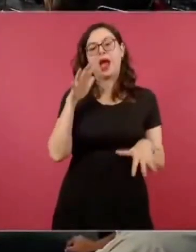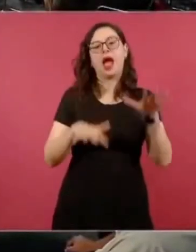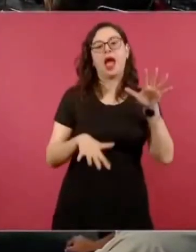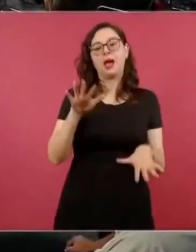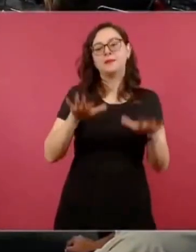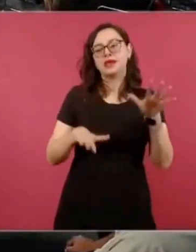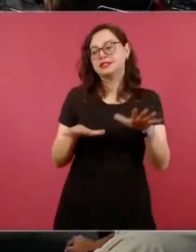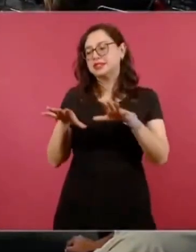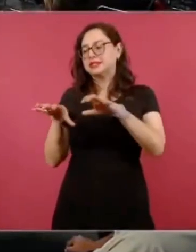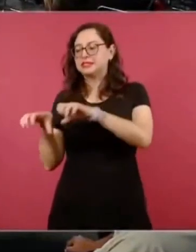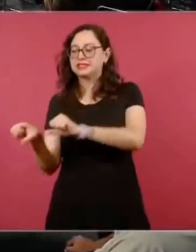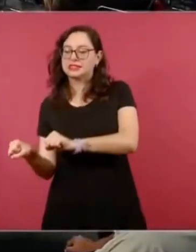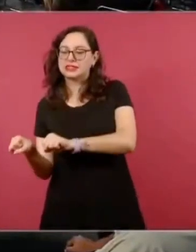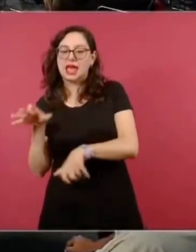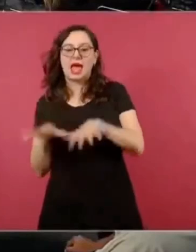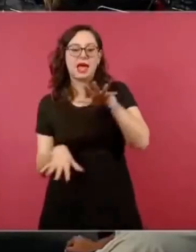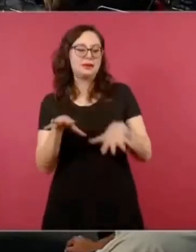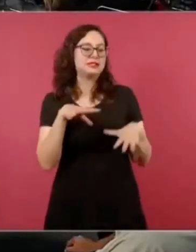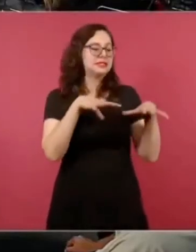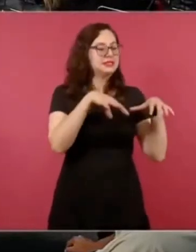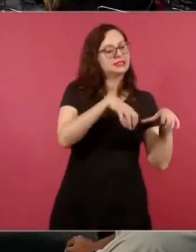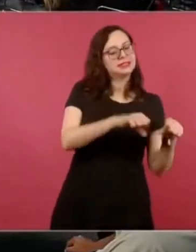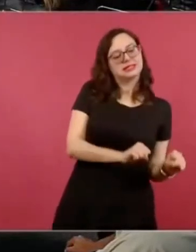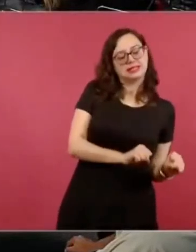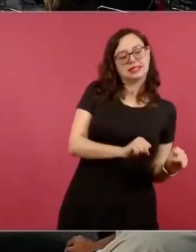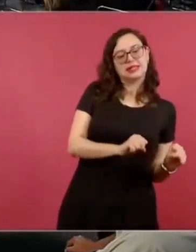de que ellos no tenían partido.